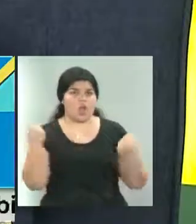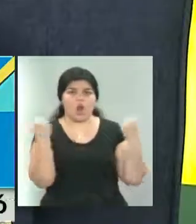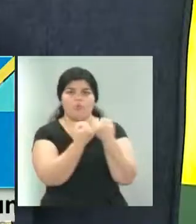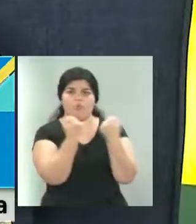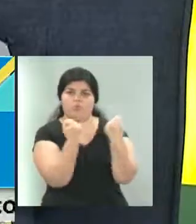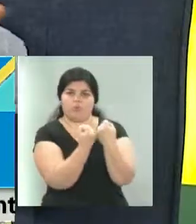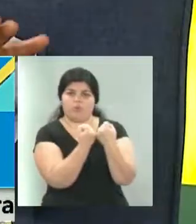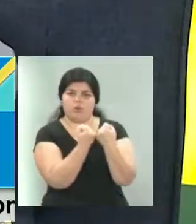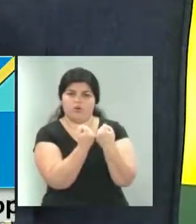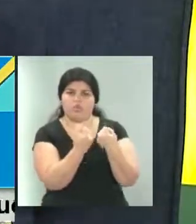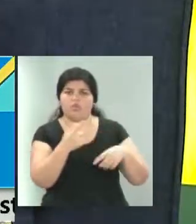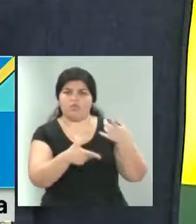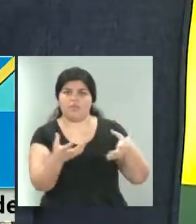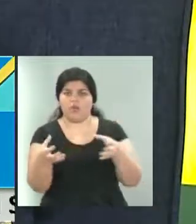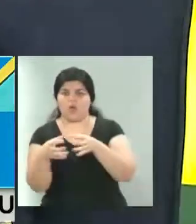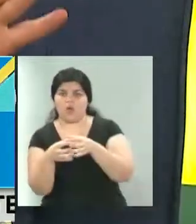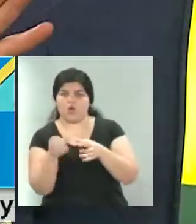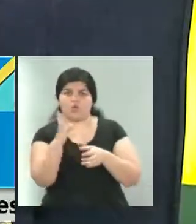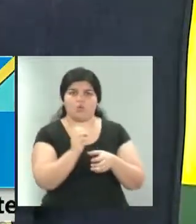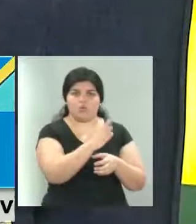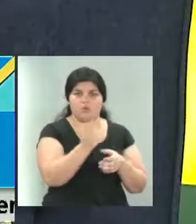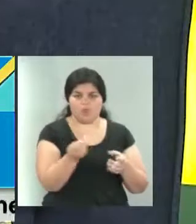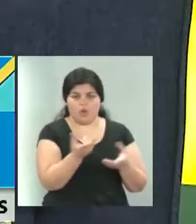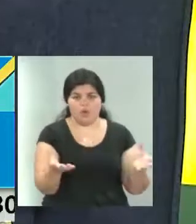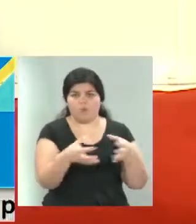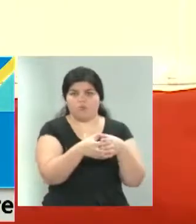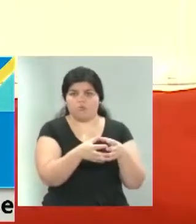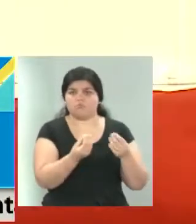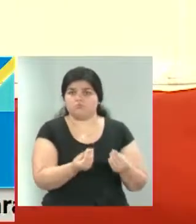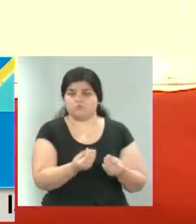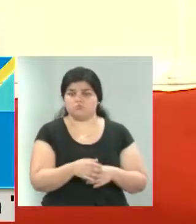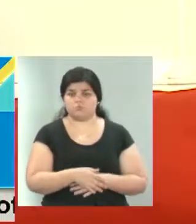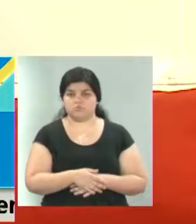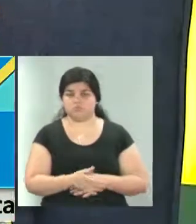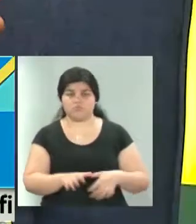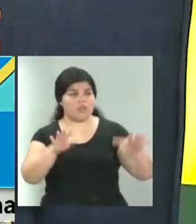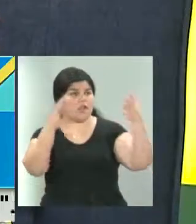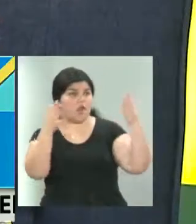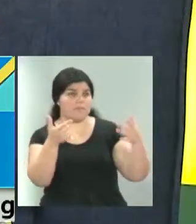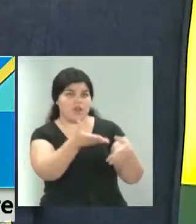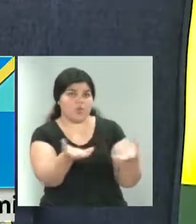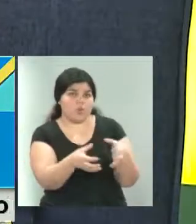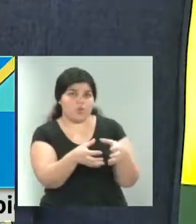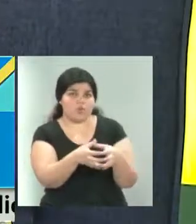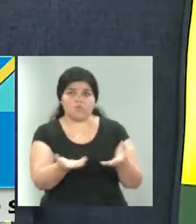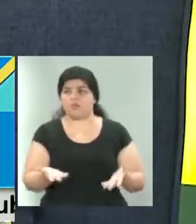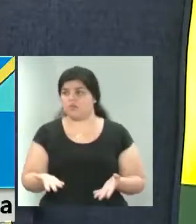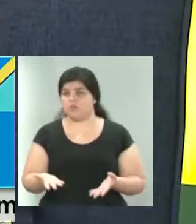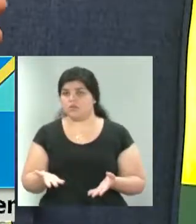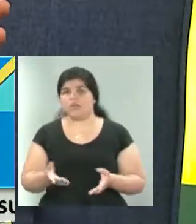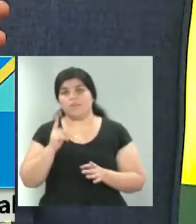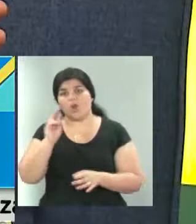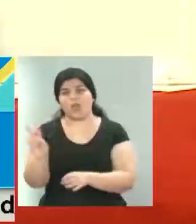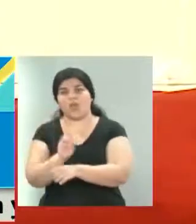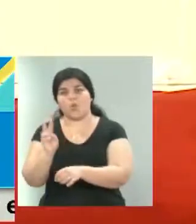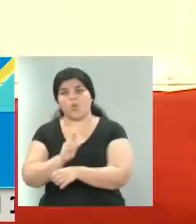equipos, o juguemos... aplaudo a los equipos, te soy honesto. O preservar. Porque no vamos a ser tampoco flexibles para seguir bancando